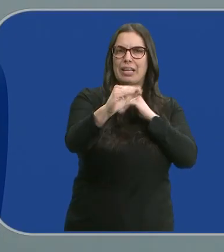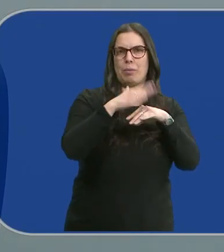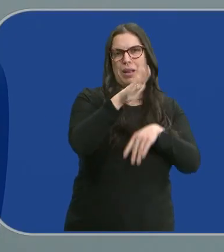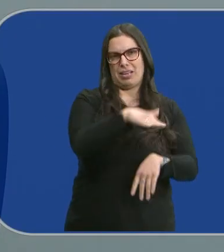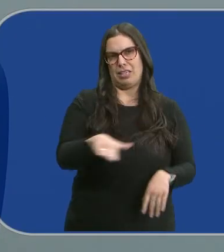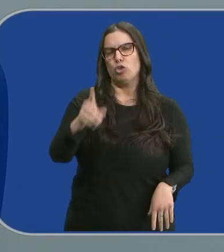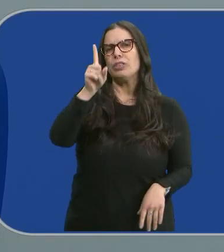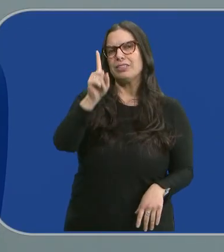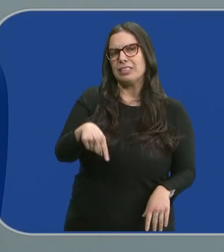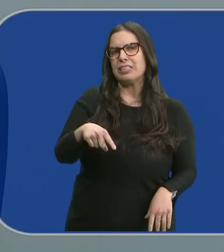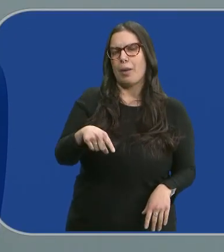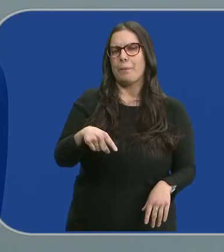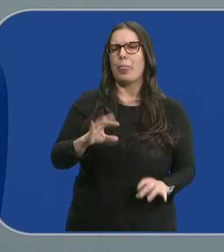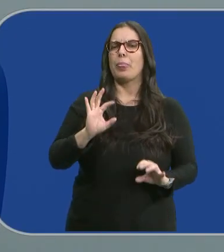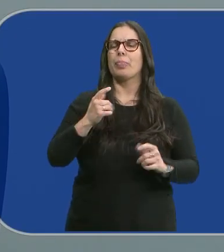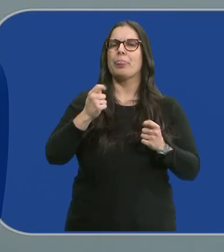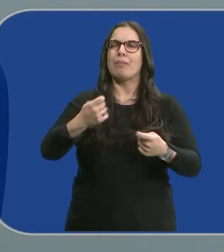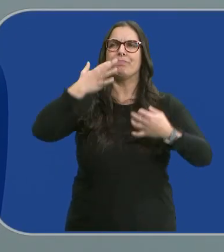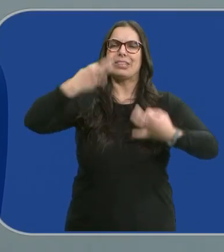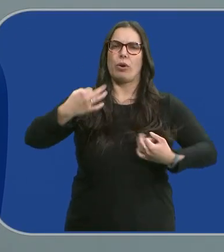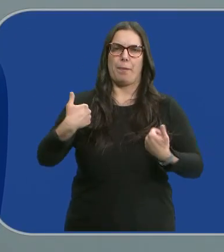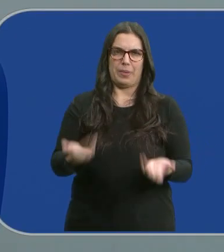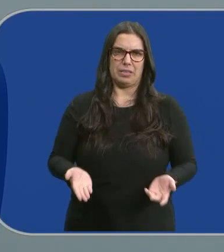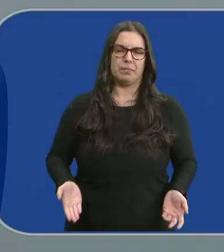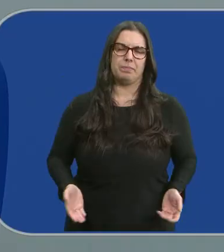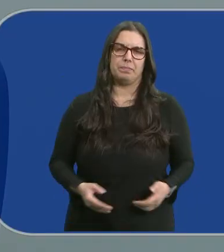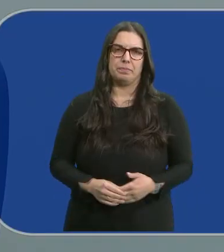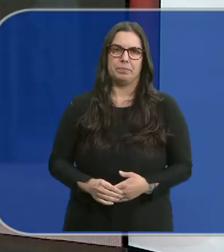menores y que también dé una mayor seguridad jurídica.